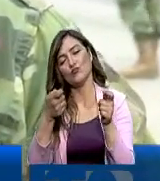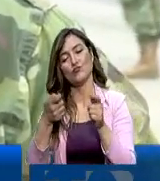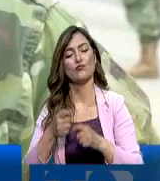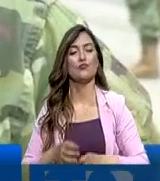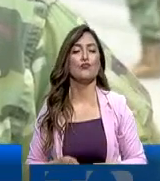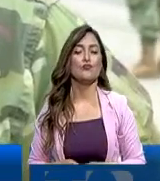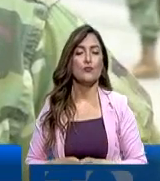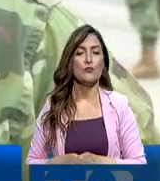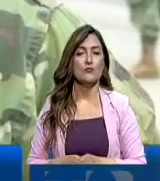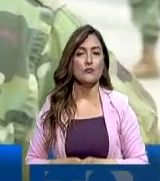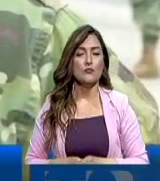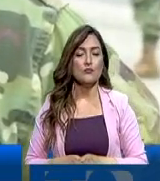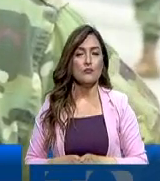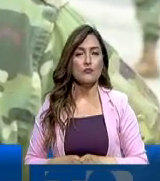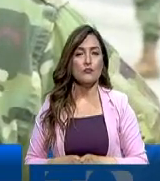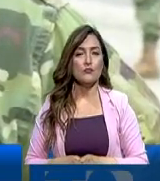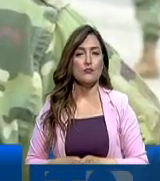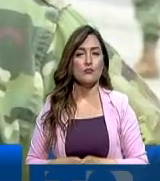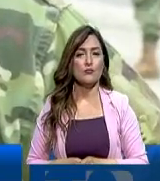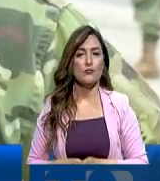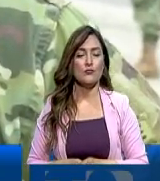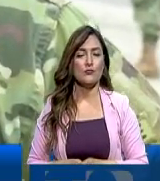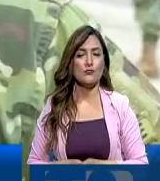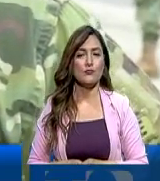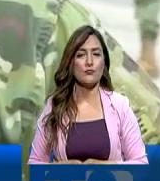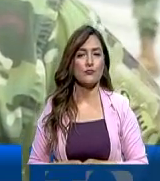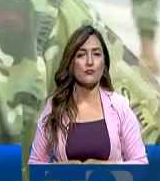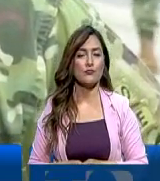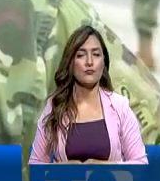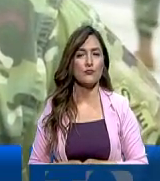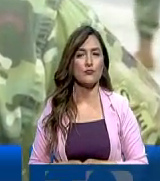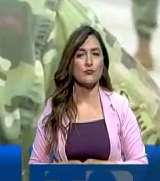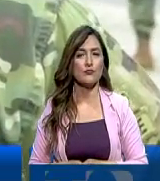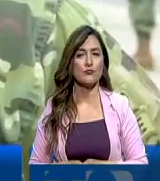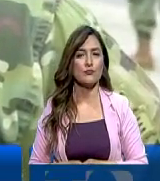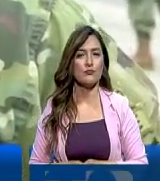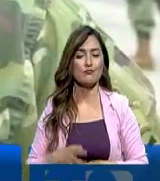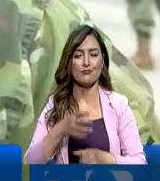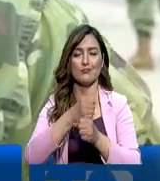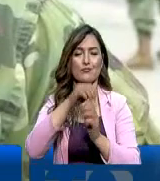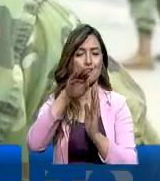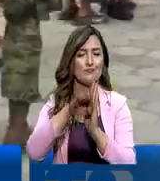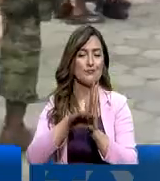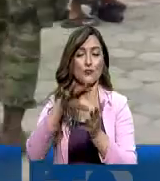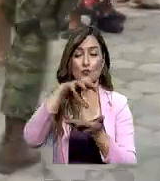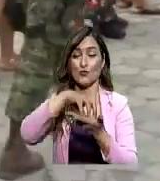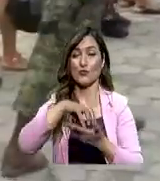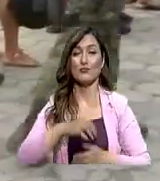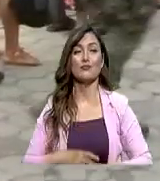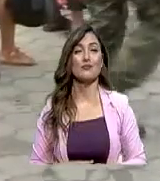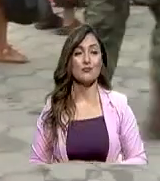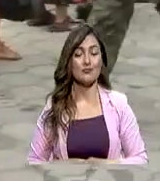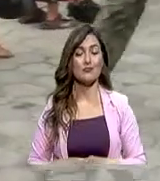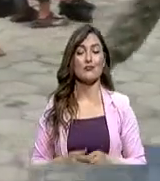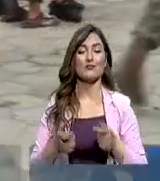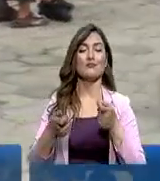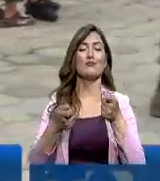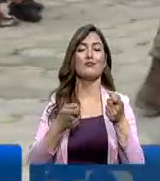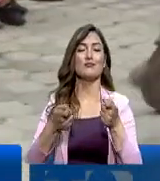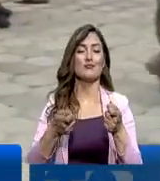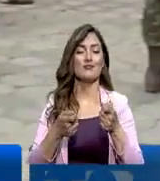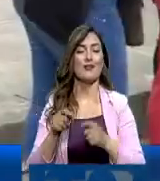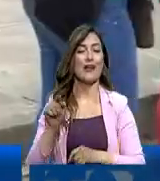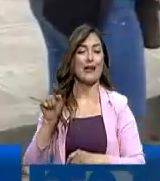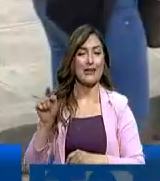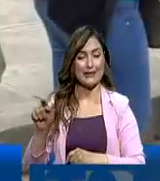poder bajar ese nivel de inseguridad que tiene la provincia. La operación